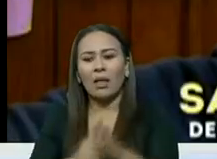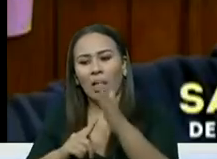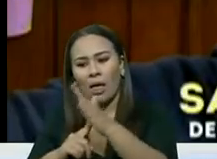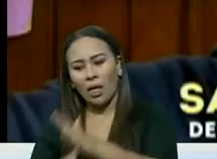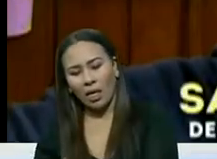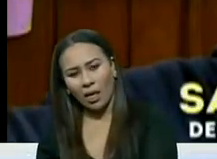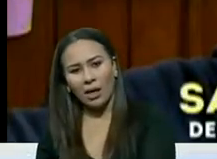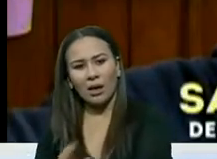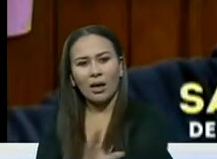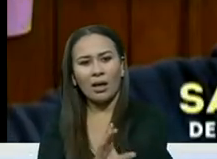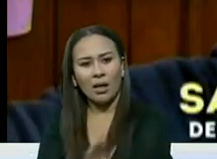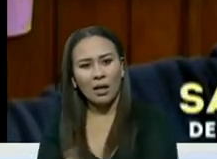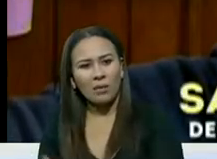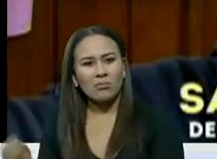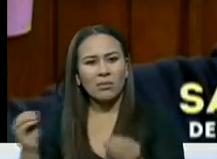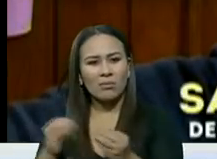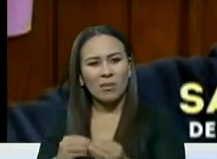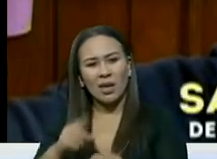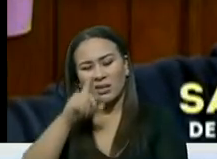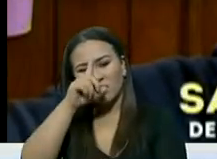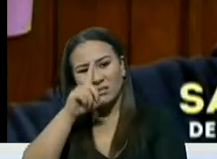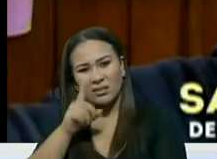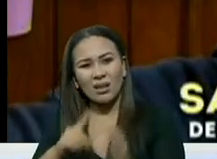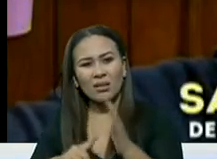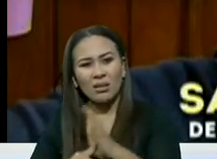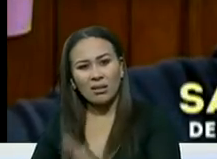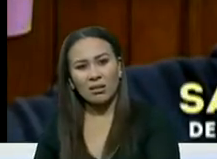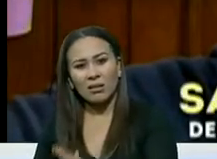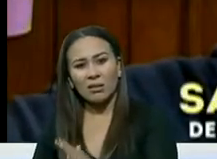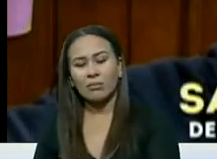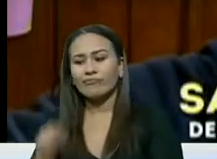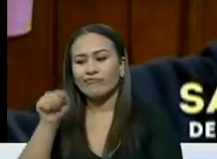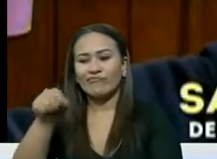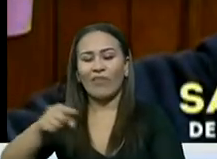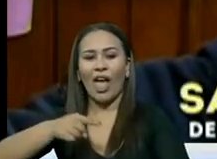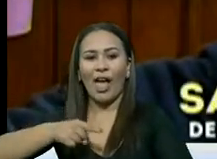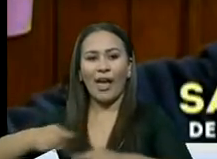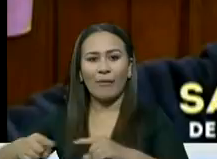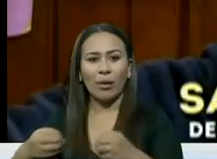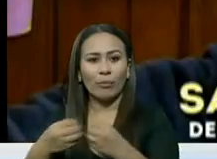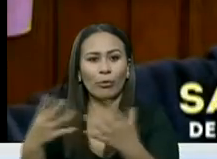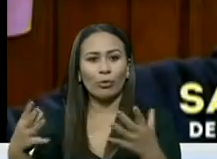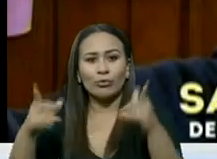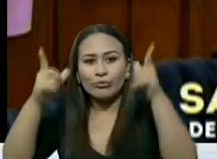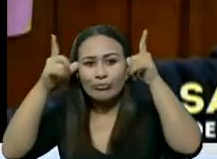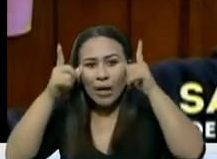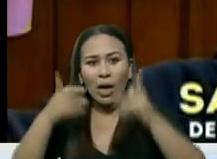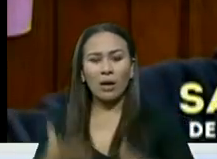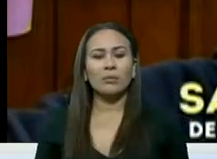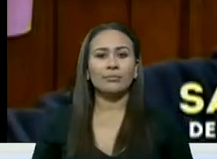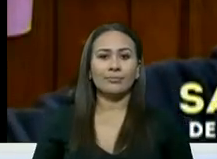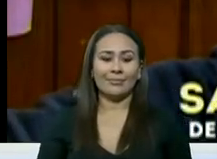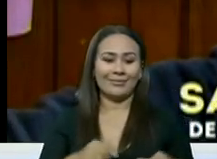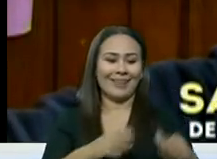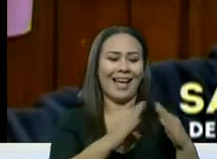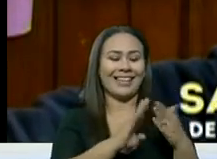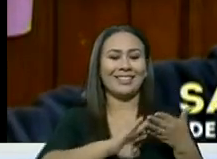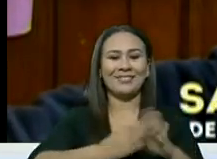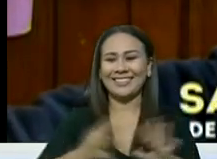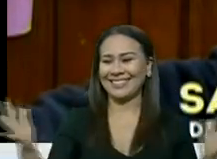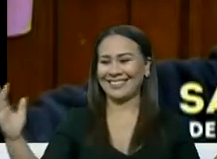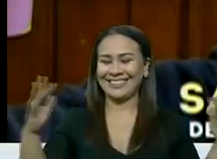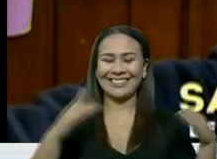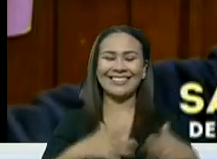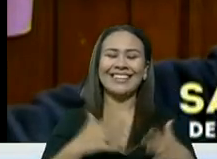hacer un número más, junto con la hectárea y junto con el número de animales. Y la casita comunal era para ello